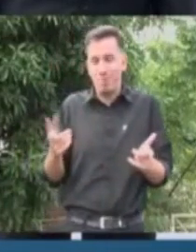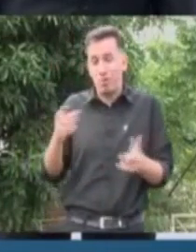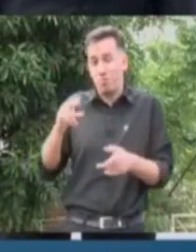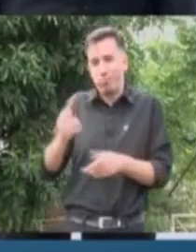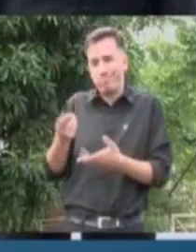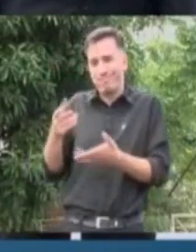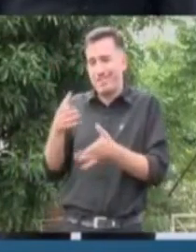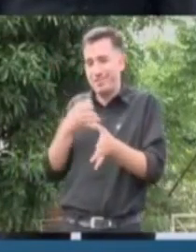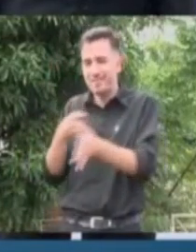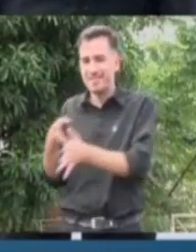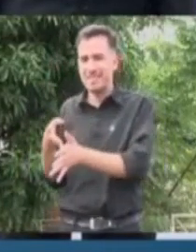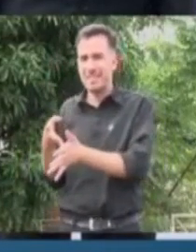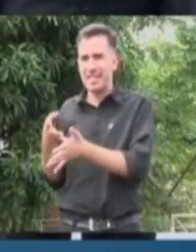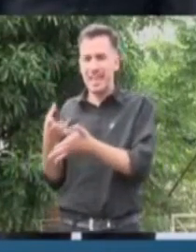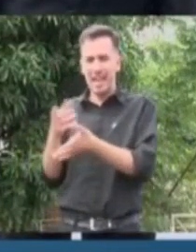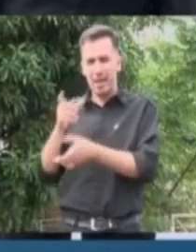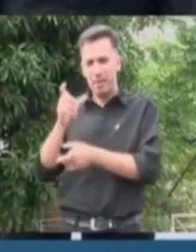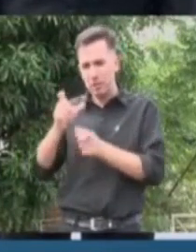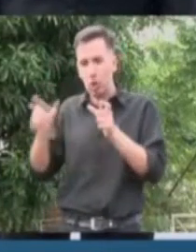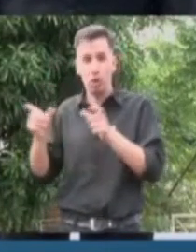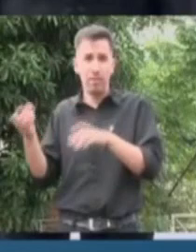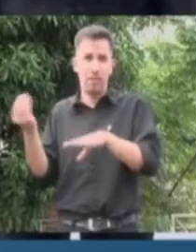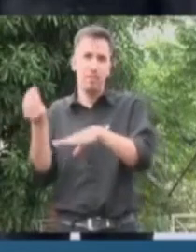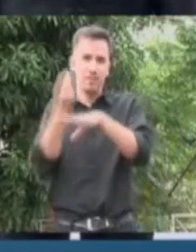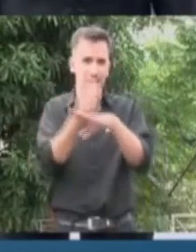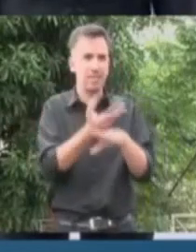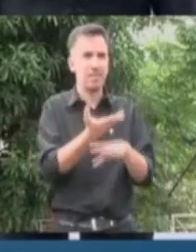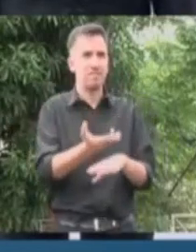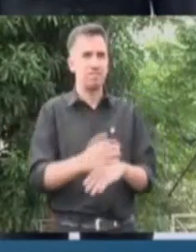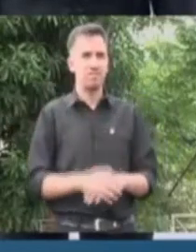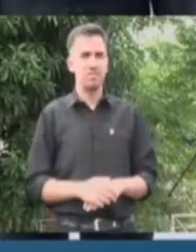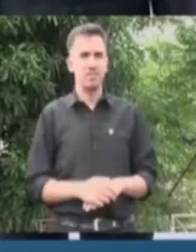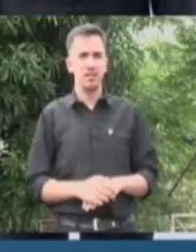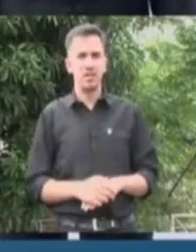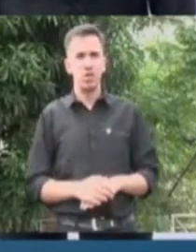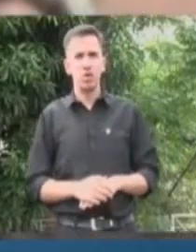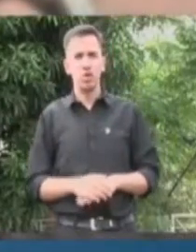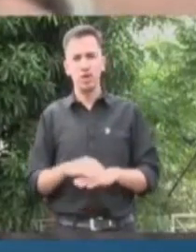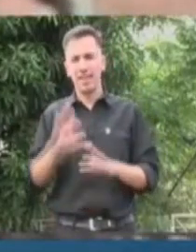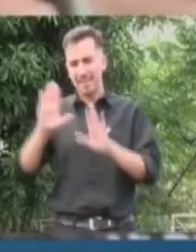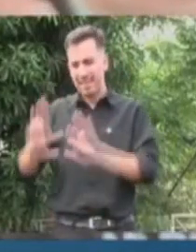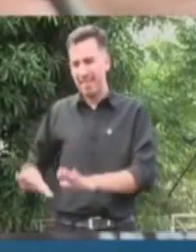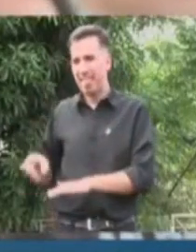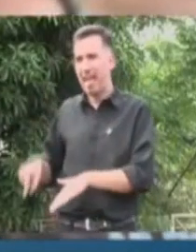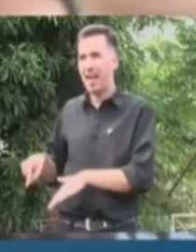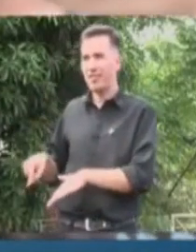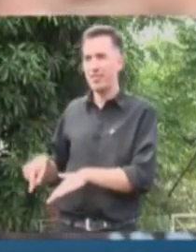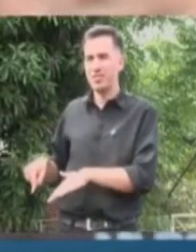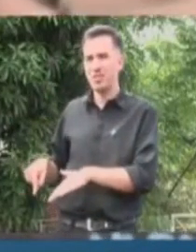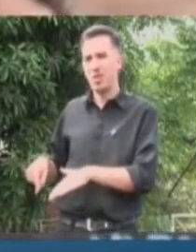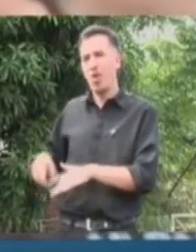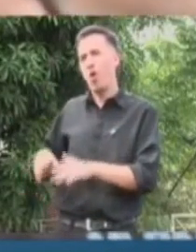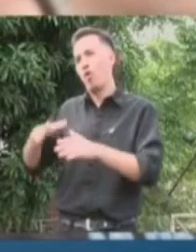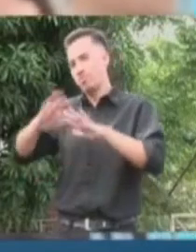aquellos que han quedado, como dije hace un ratito, en nuestro territorio nacional o en nuestras